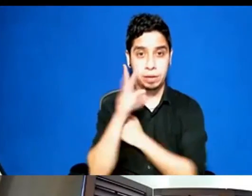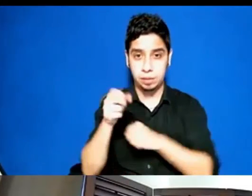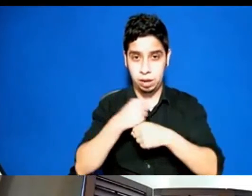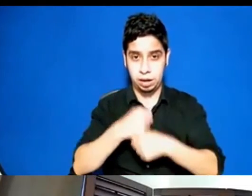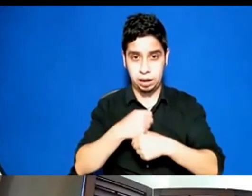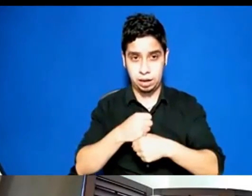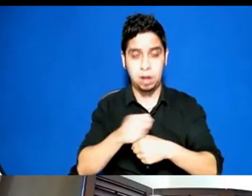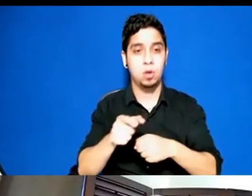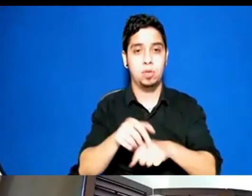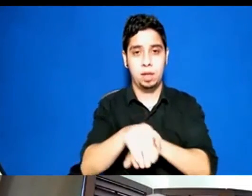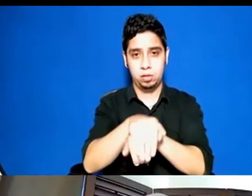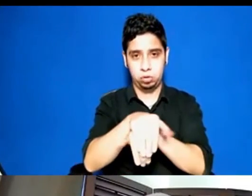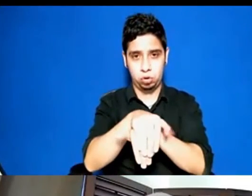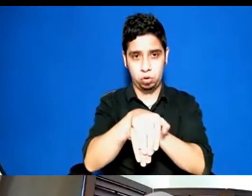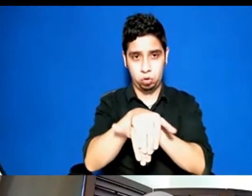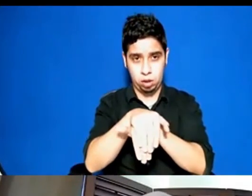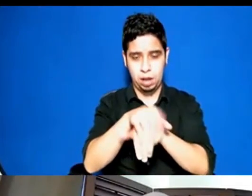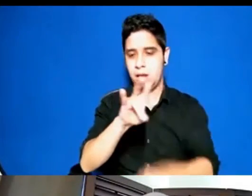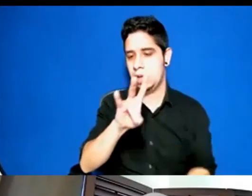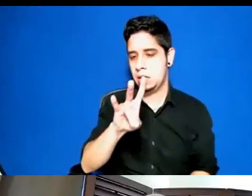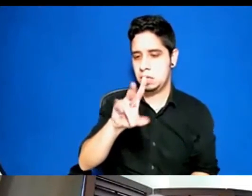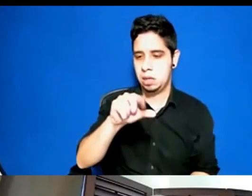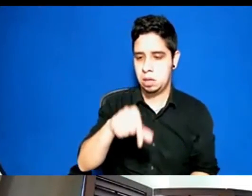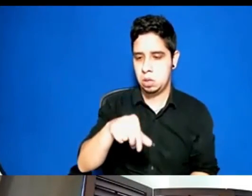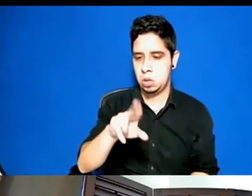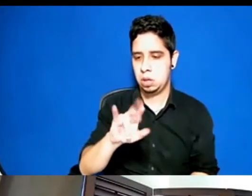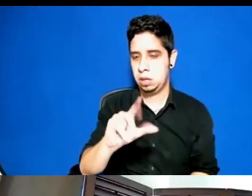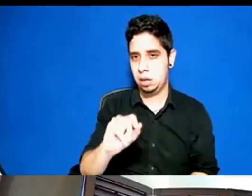sé, unas Siete Quillas, no sé, vamos a ver. Eso yo creo que es más difícil.